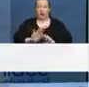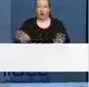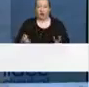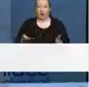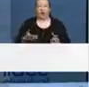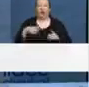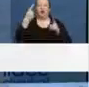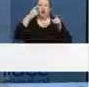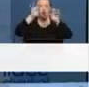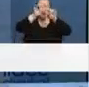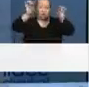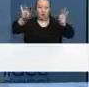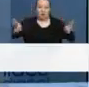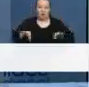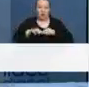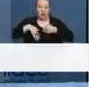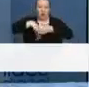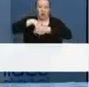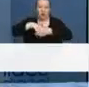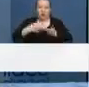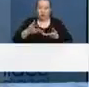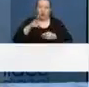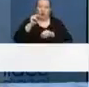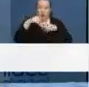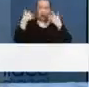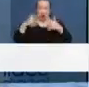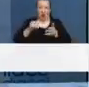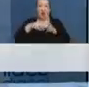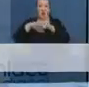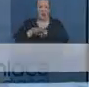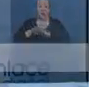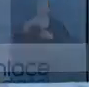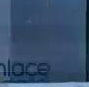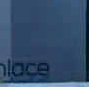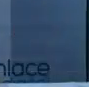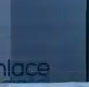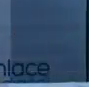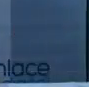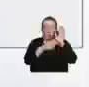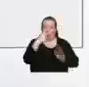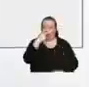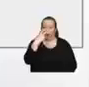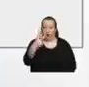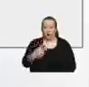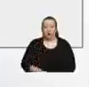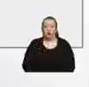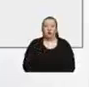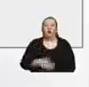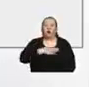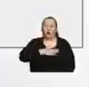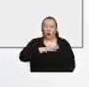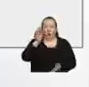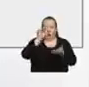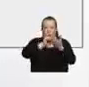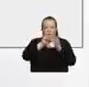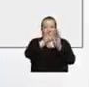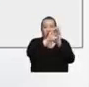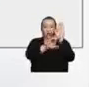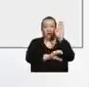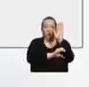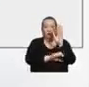perímetro si puede entrar a las cárceles también no hay nada que le impiden veamos la constitución lo que dice pongo me la constitución por favor